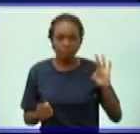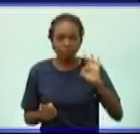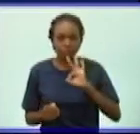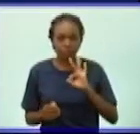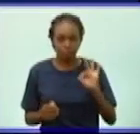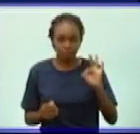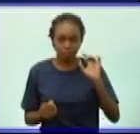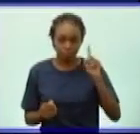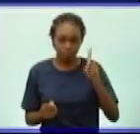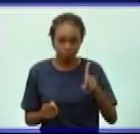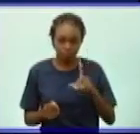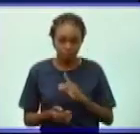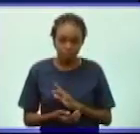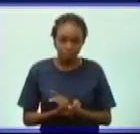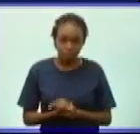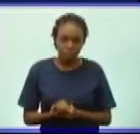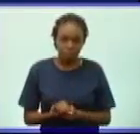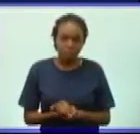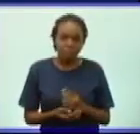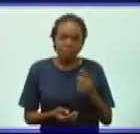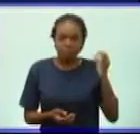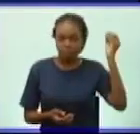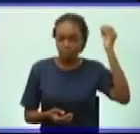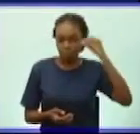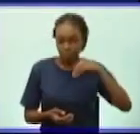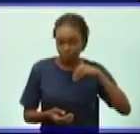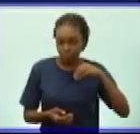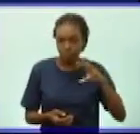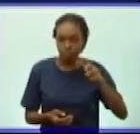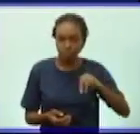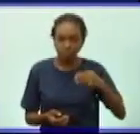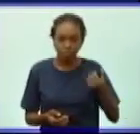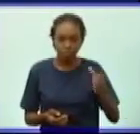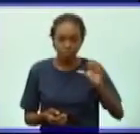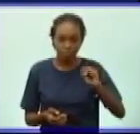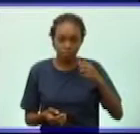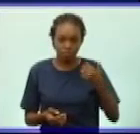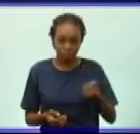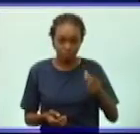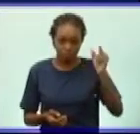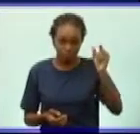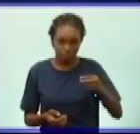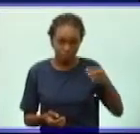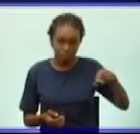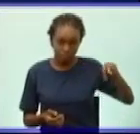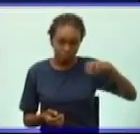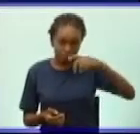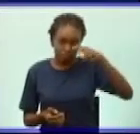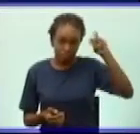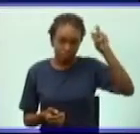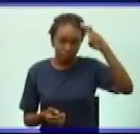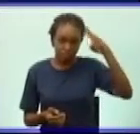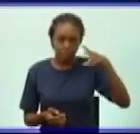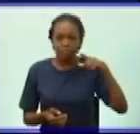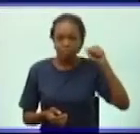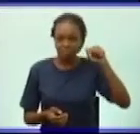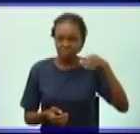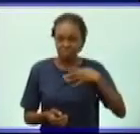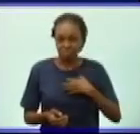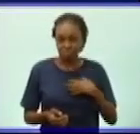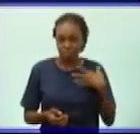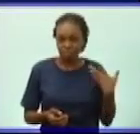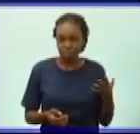5.880 joules, si tenemos en cuenta de que la masa de la persona que sube por las escaleras es de 50 kilogramos,